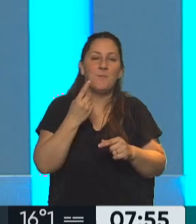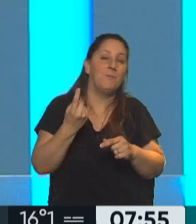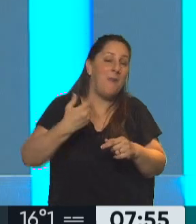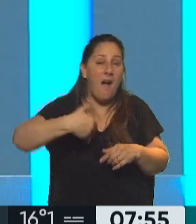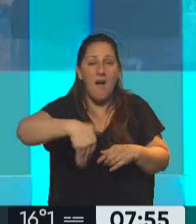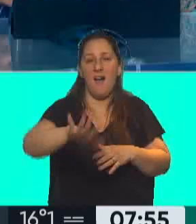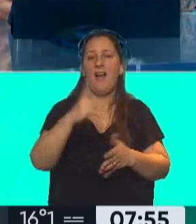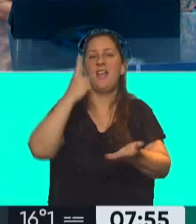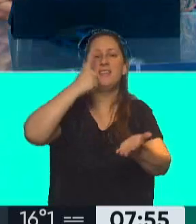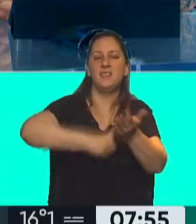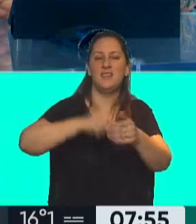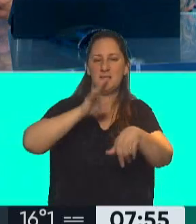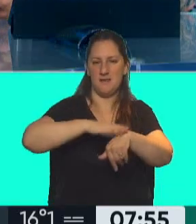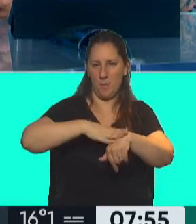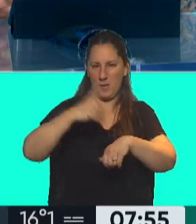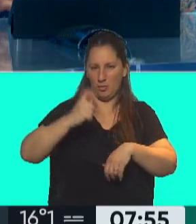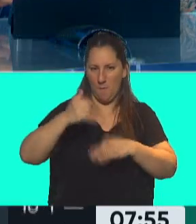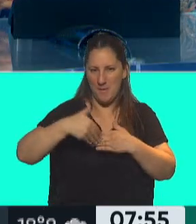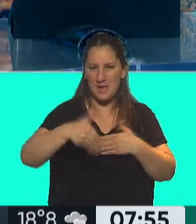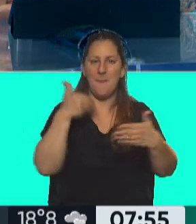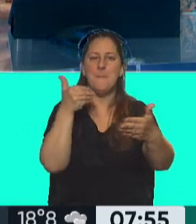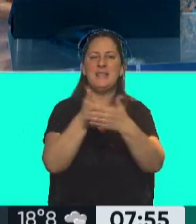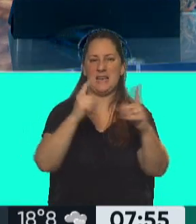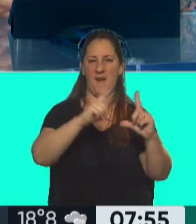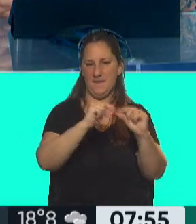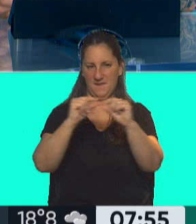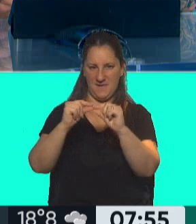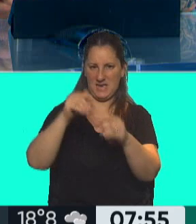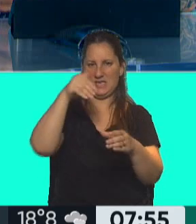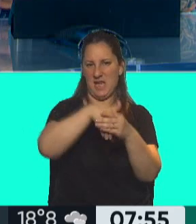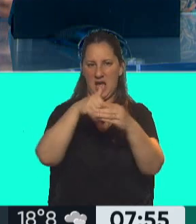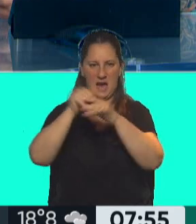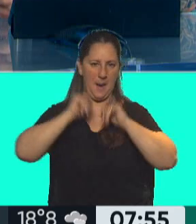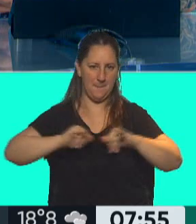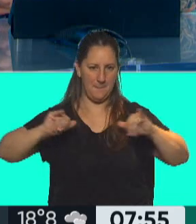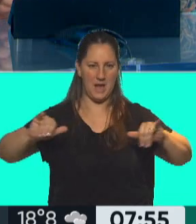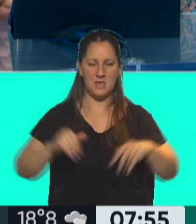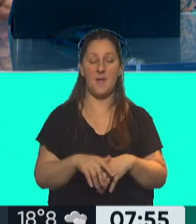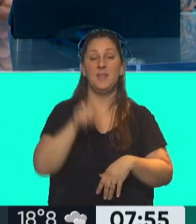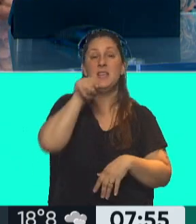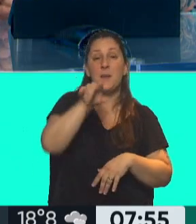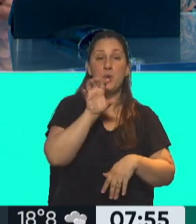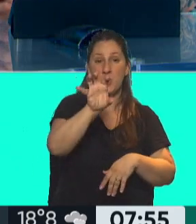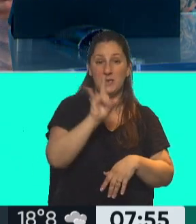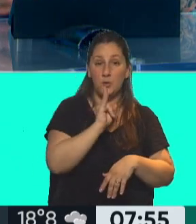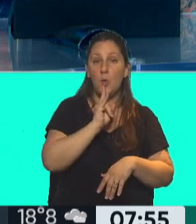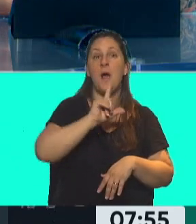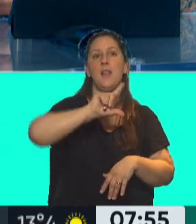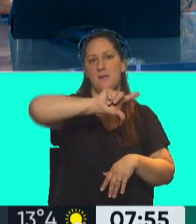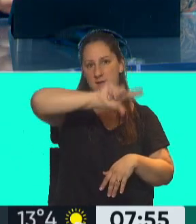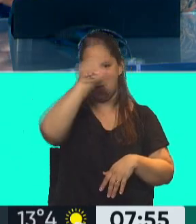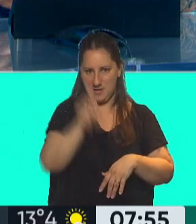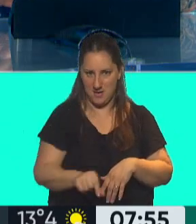tomará ya con el correr de los meses y más cerca de claro lo que va a hacer la campaña electoral en esa provincia y a nivel nacional